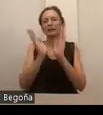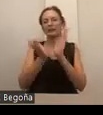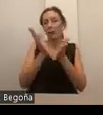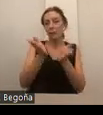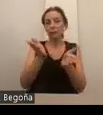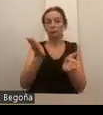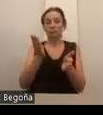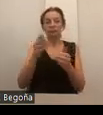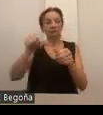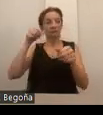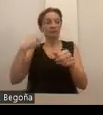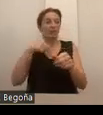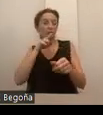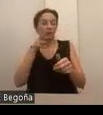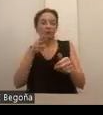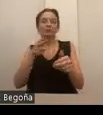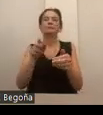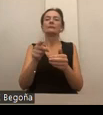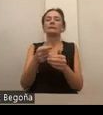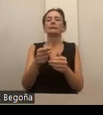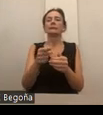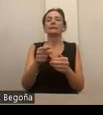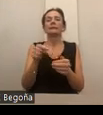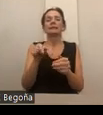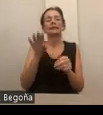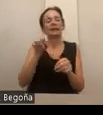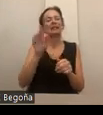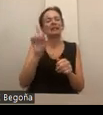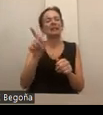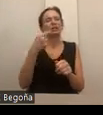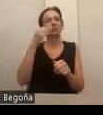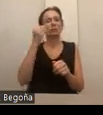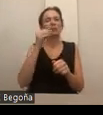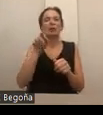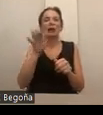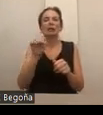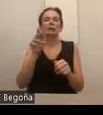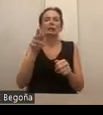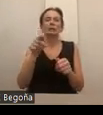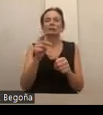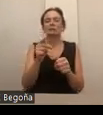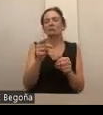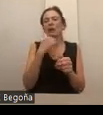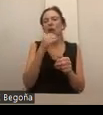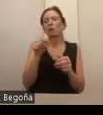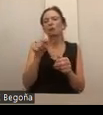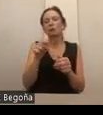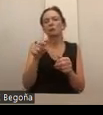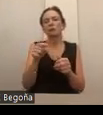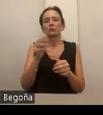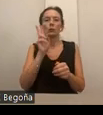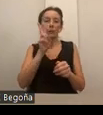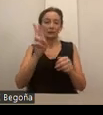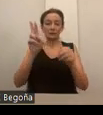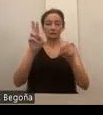alguna ocasión, en alguna de las charlas. En este caso sí que entiendo que hay algún nicho terapéutico que nos podría venir muy bien. Veréis que la presentación está